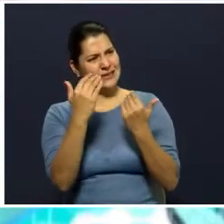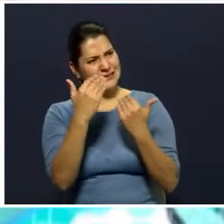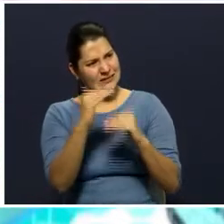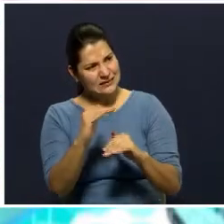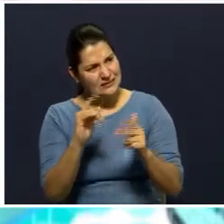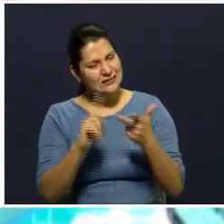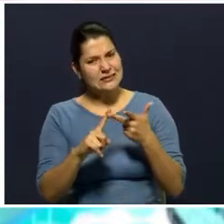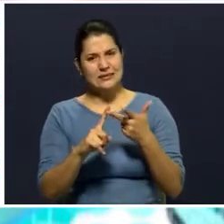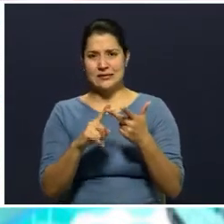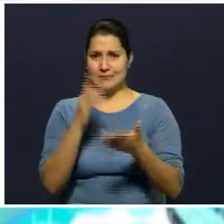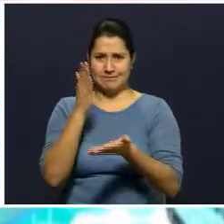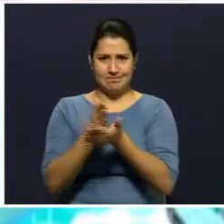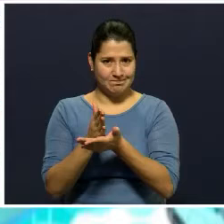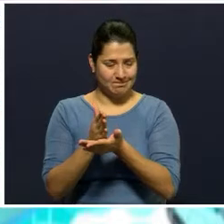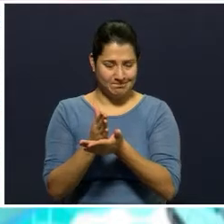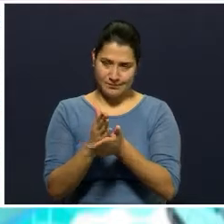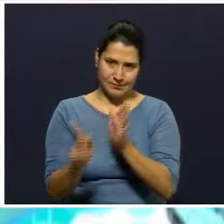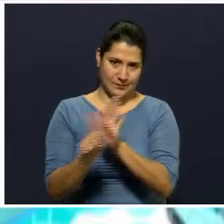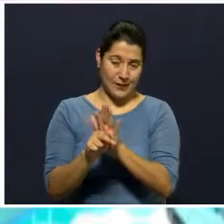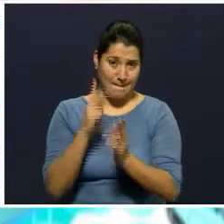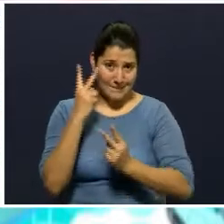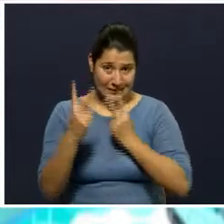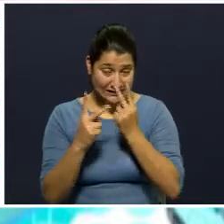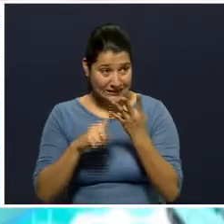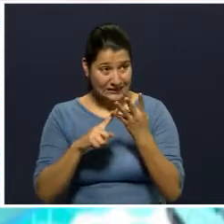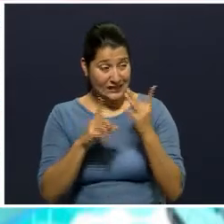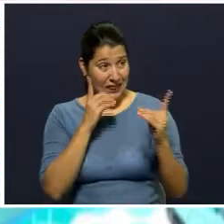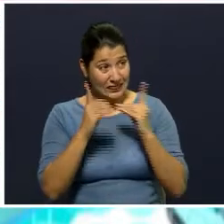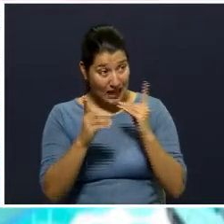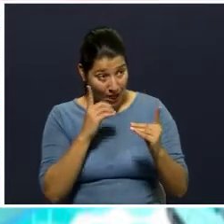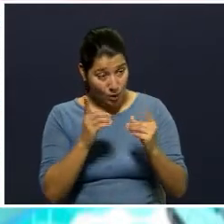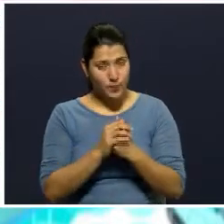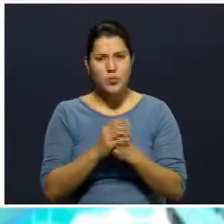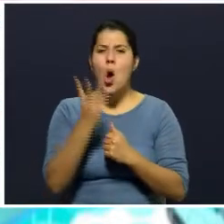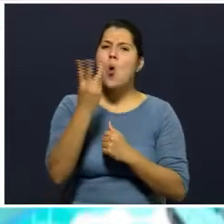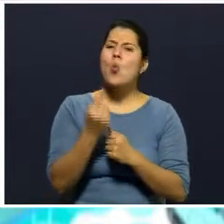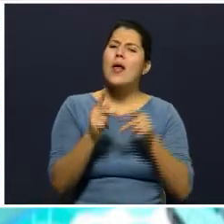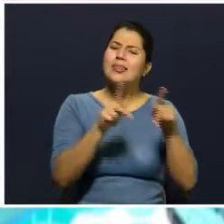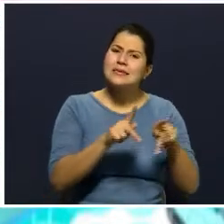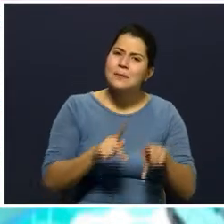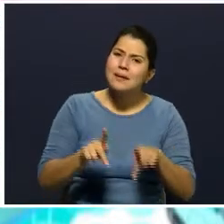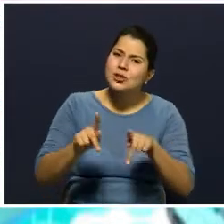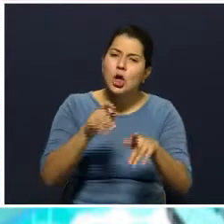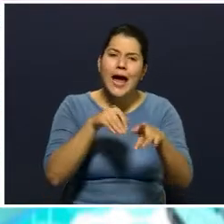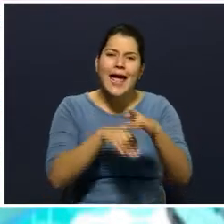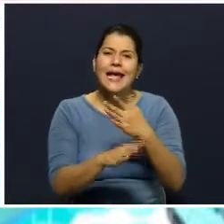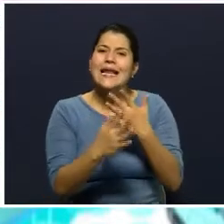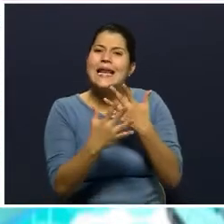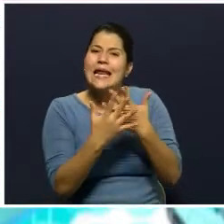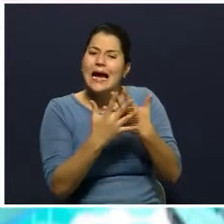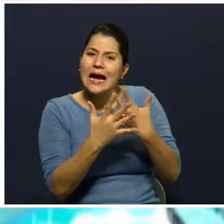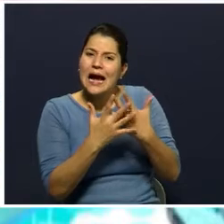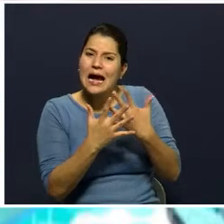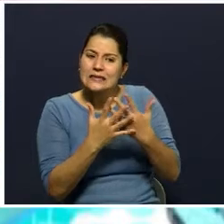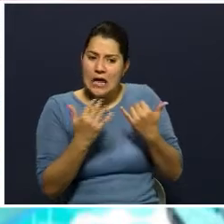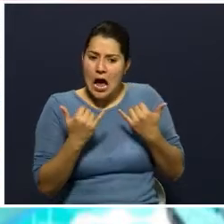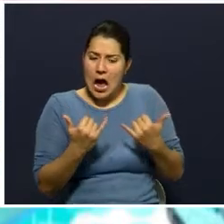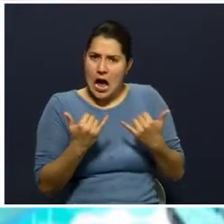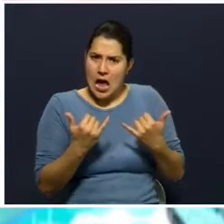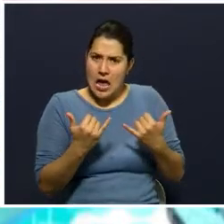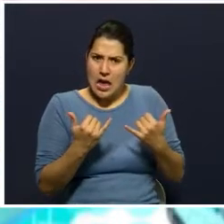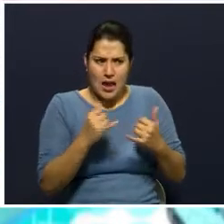visitas y diálogo, me dice usted. ¿Qué cantidad de población penitenciaria podría ser parte de